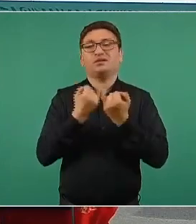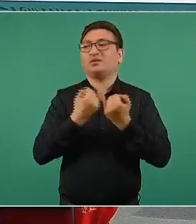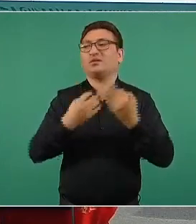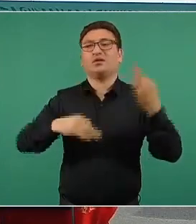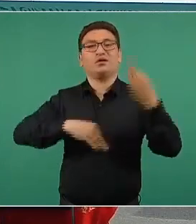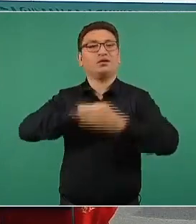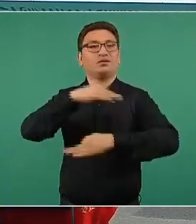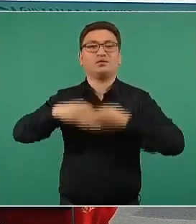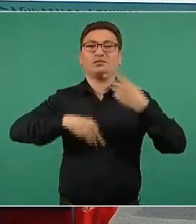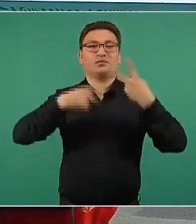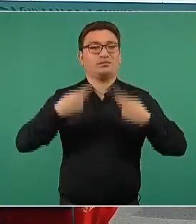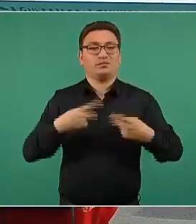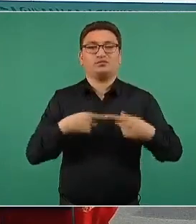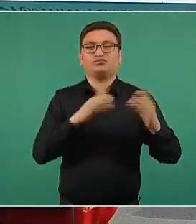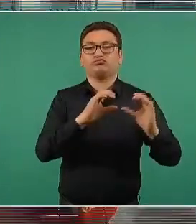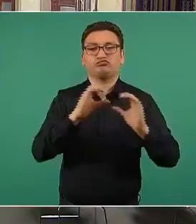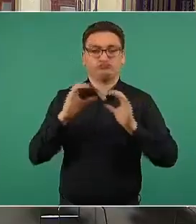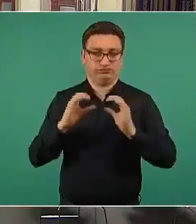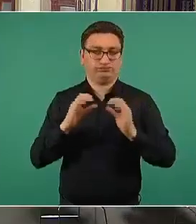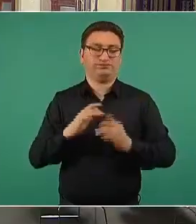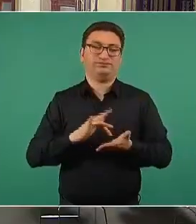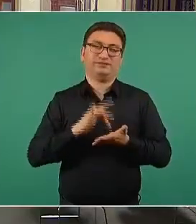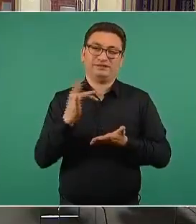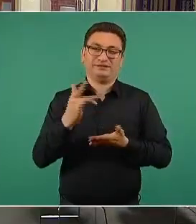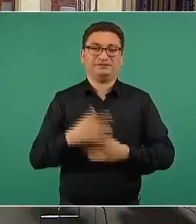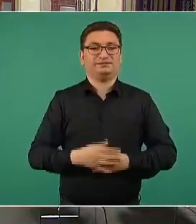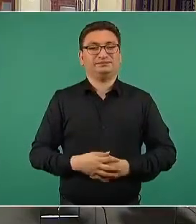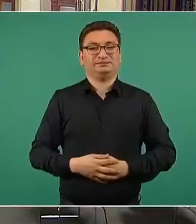toda nuestra población. La que sigue.